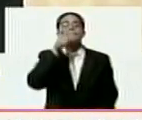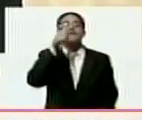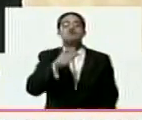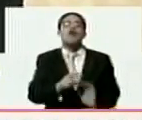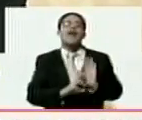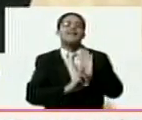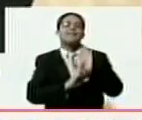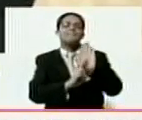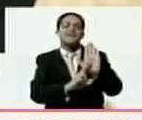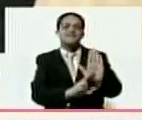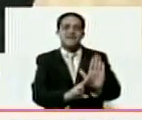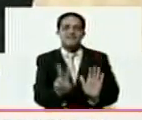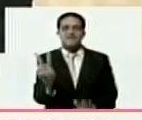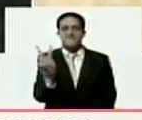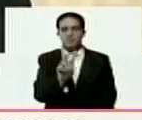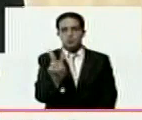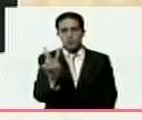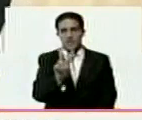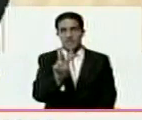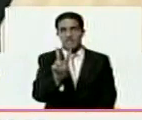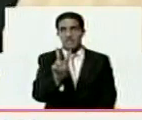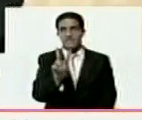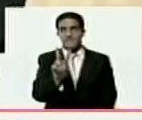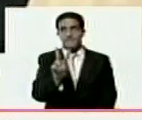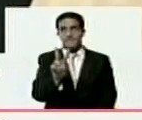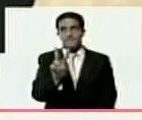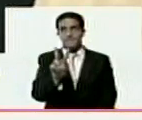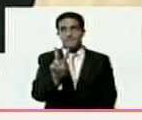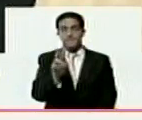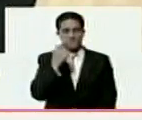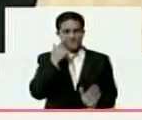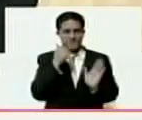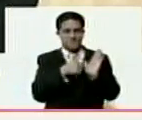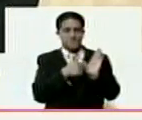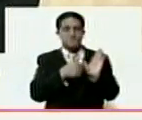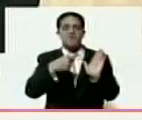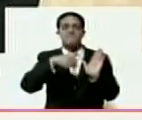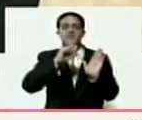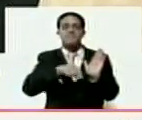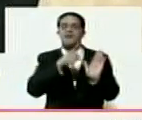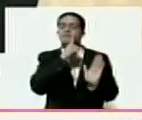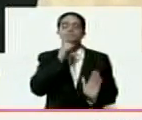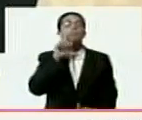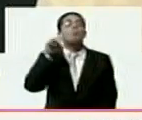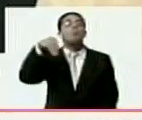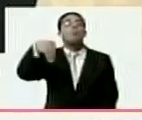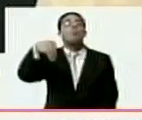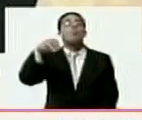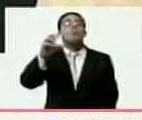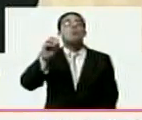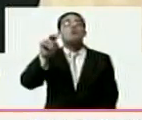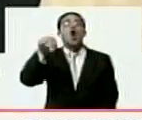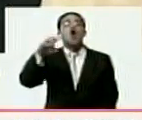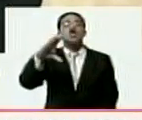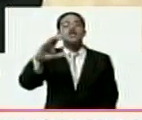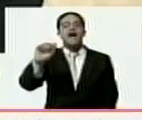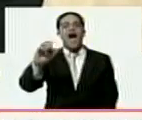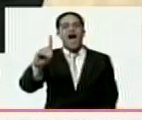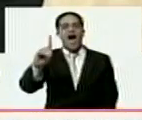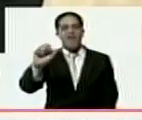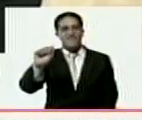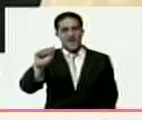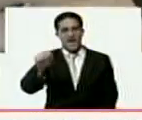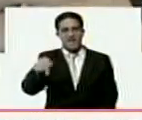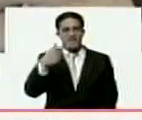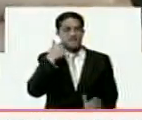permanente de la República Bolivariana de Venezuela, aquí está, firmado Samuel Moncada, embajador y representante permanente de la República Bolivariana